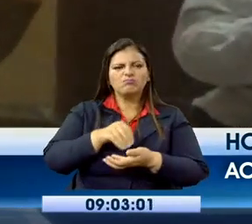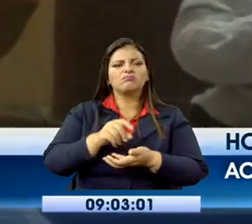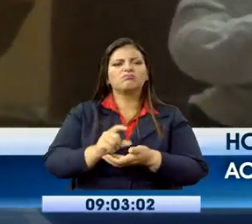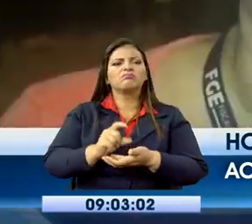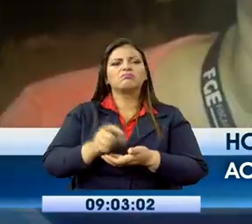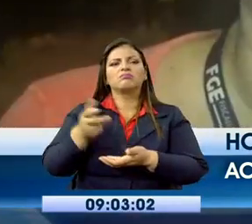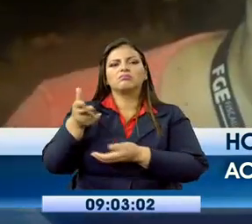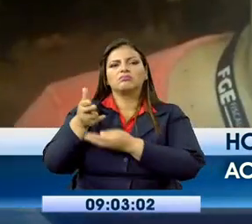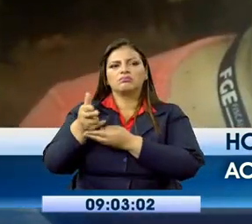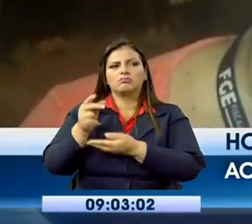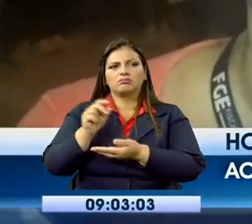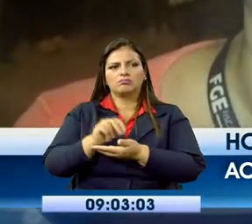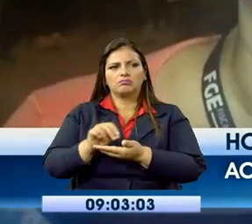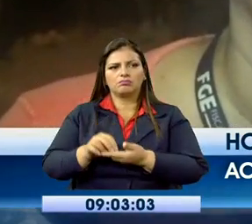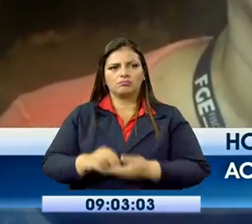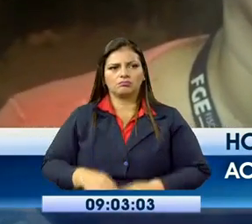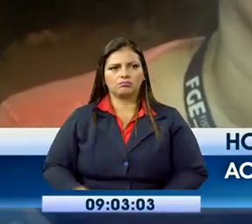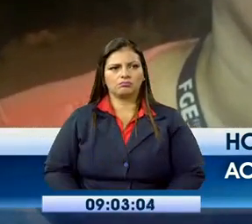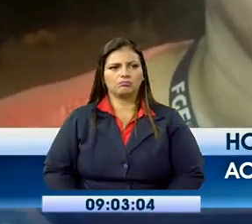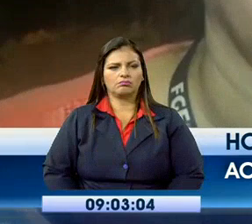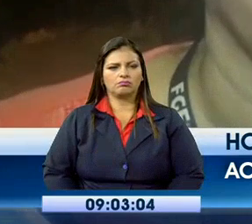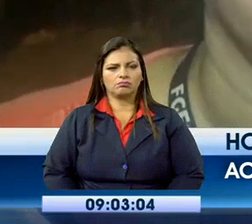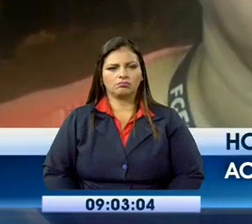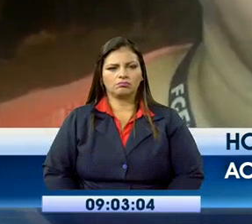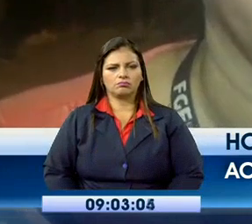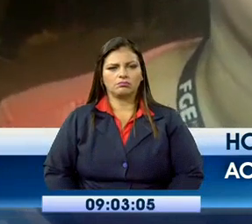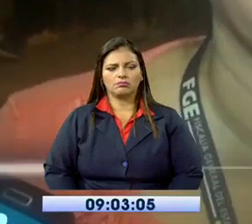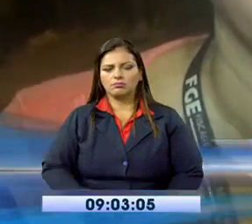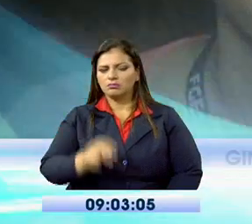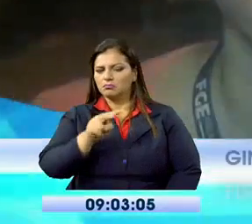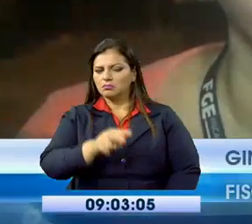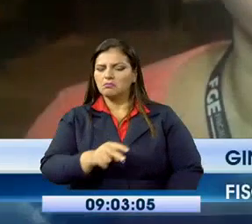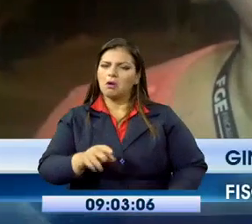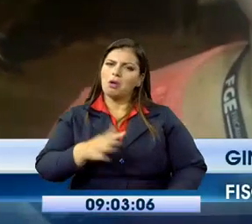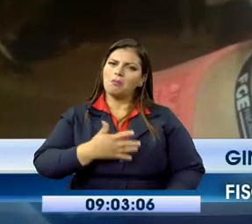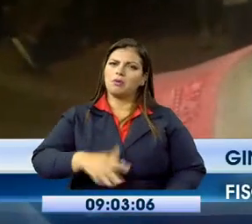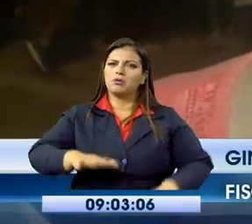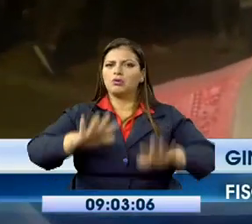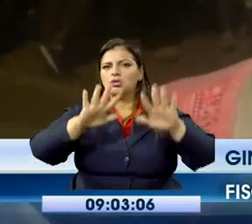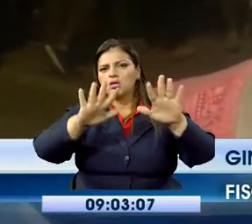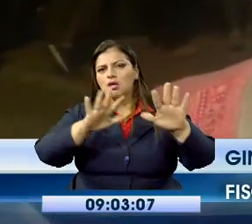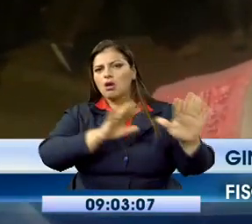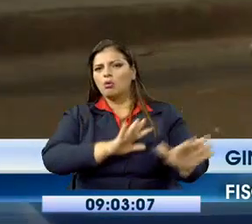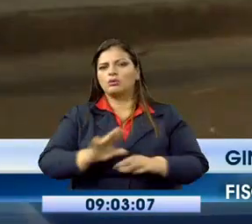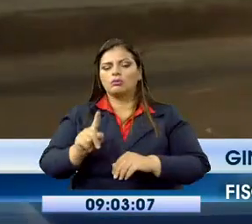fue abatido. Bueno, según lo que dicen, aproximadamente unos 10 a 11 disparos.